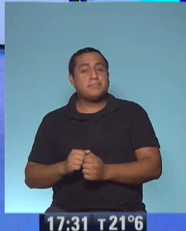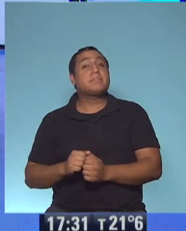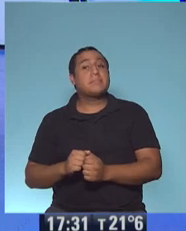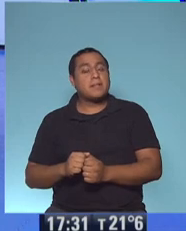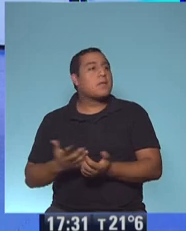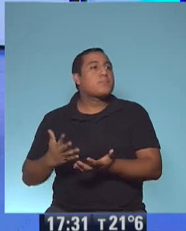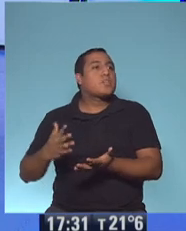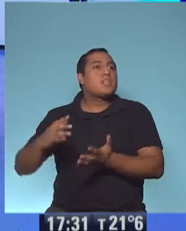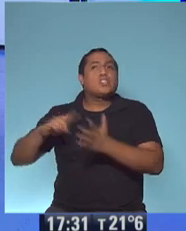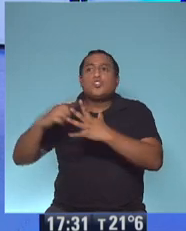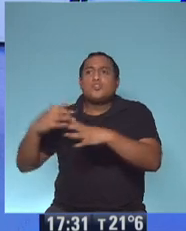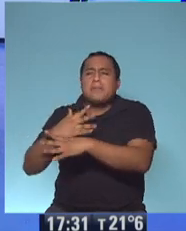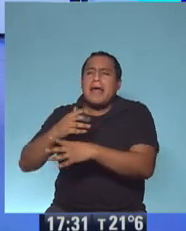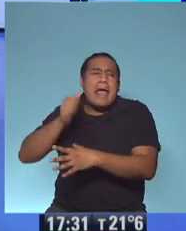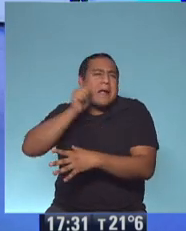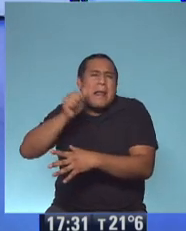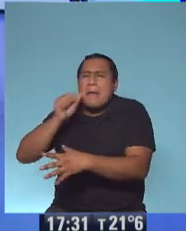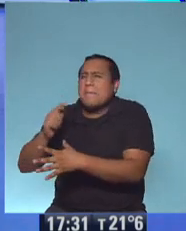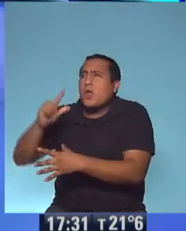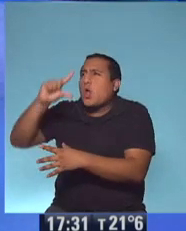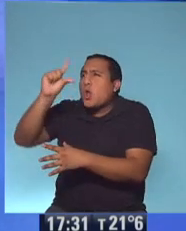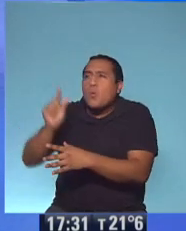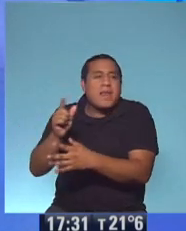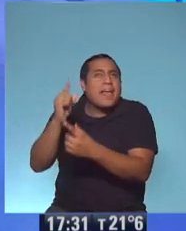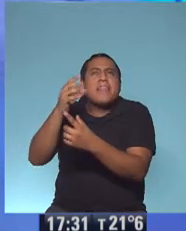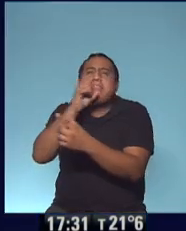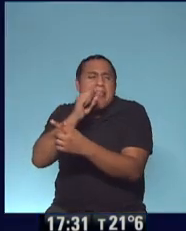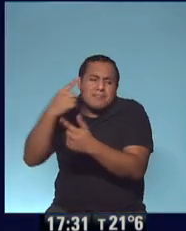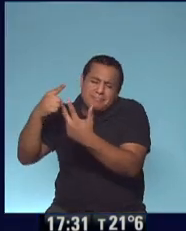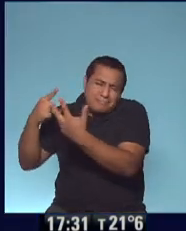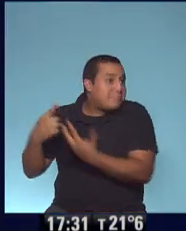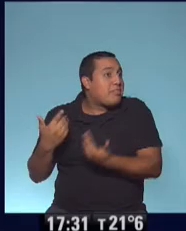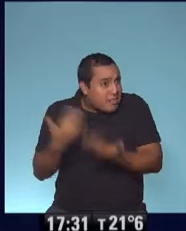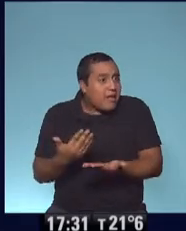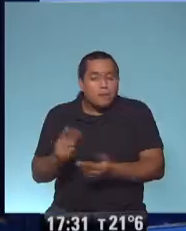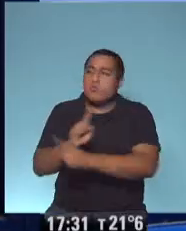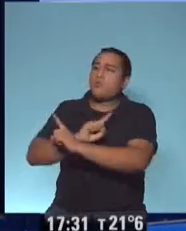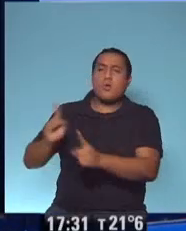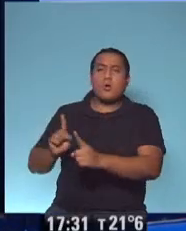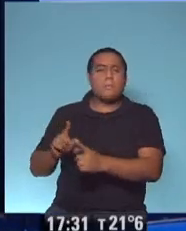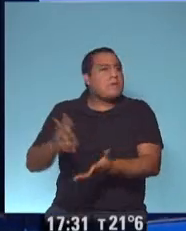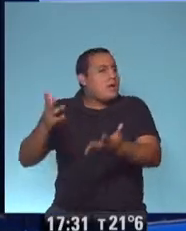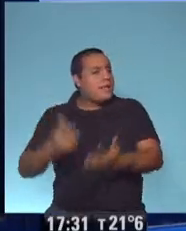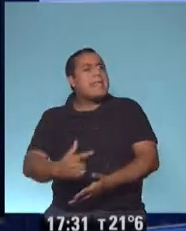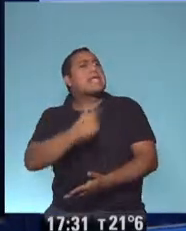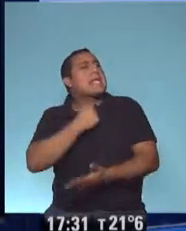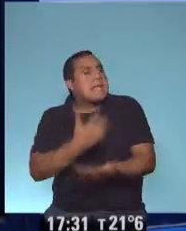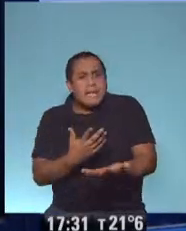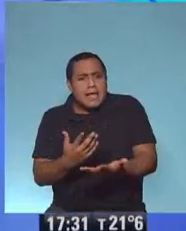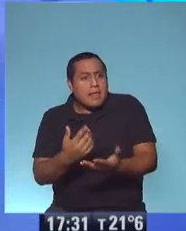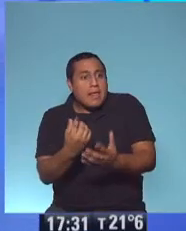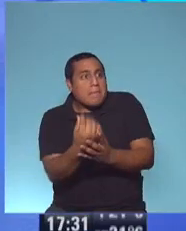Una ciudad llena de caramelos con lunas de naranja. No. ¿Qué querés entonces por tu planta